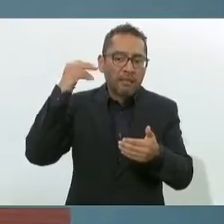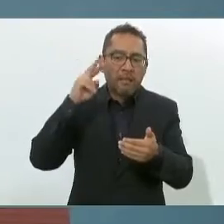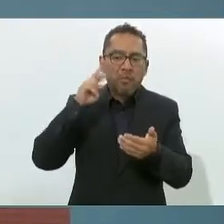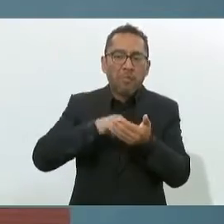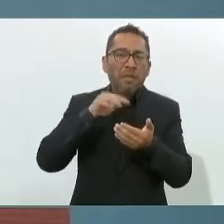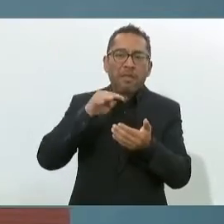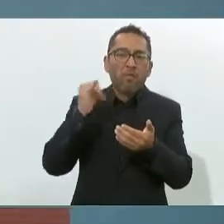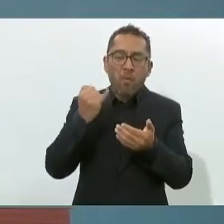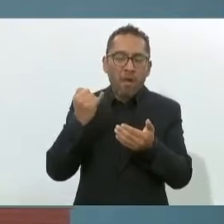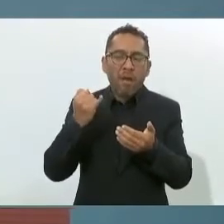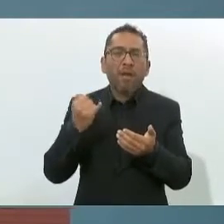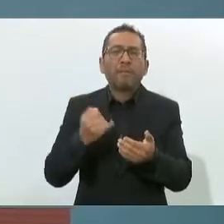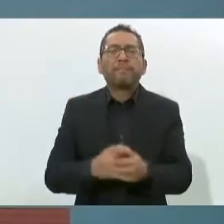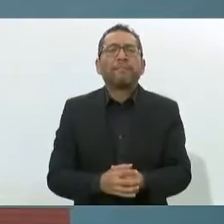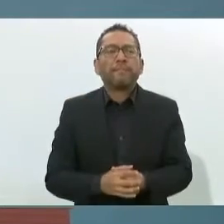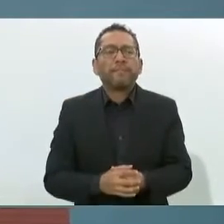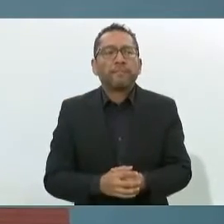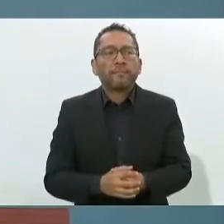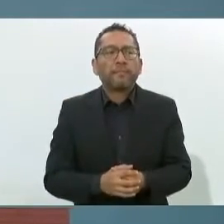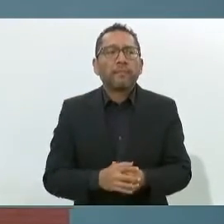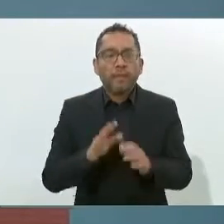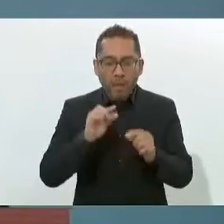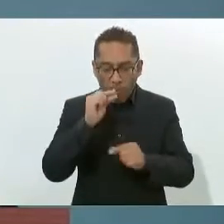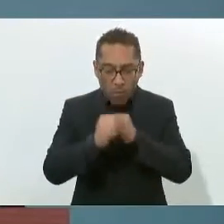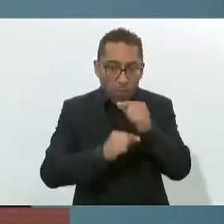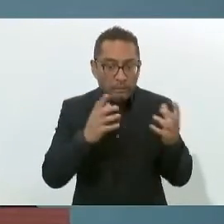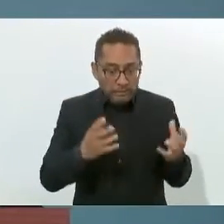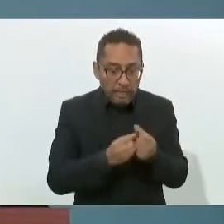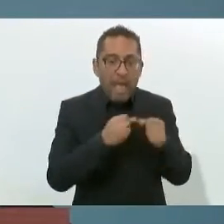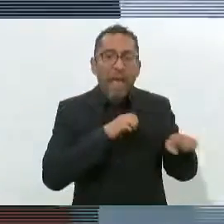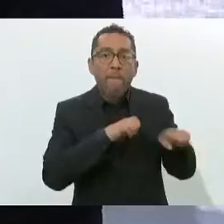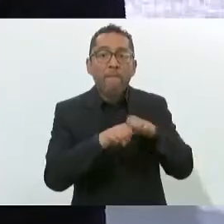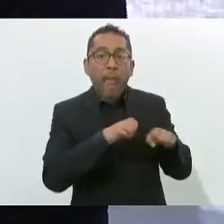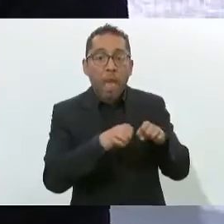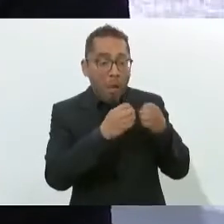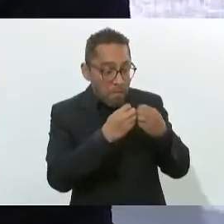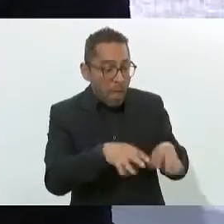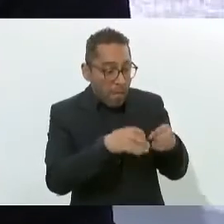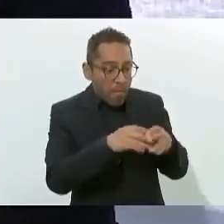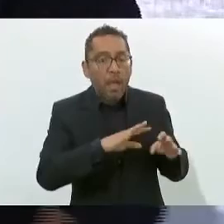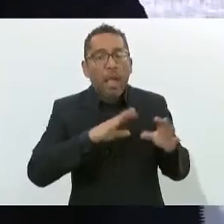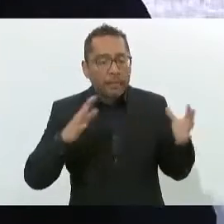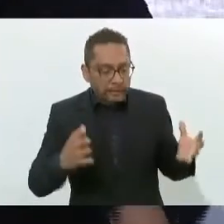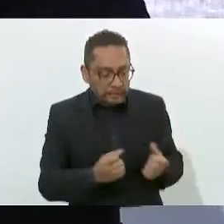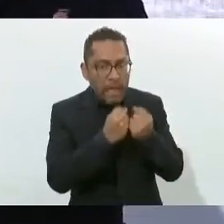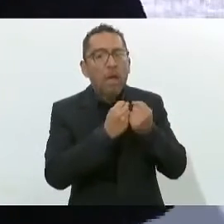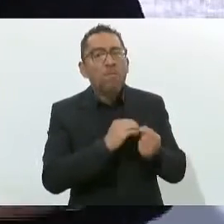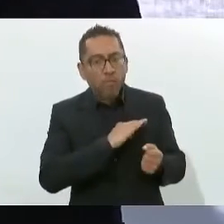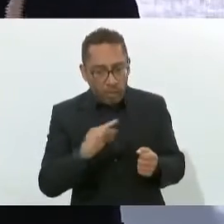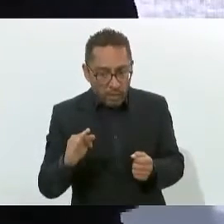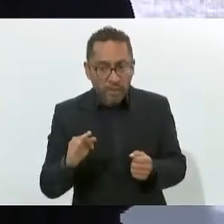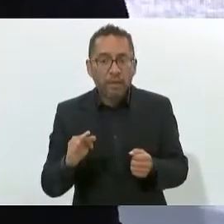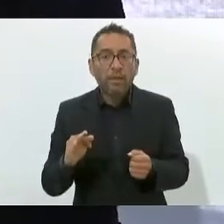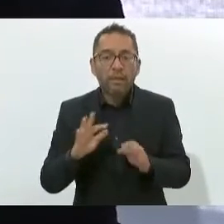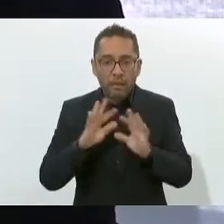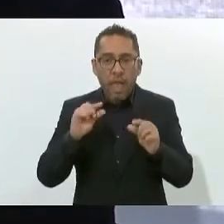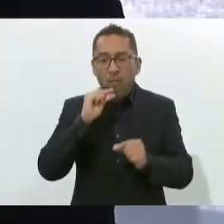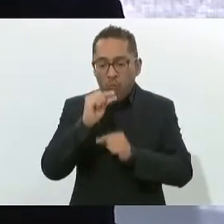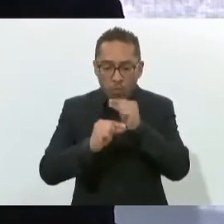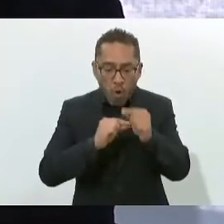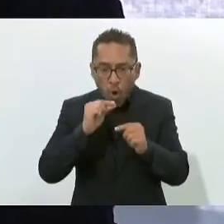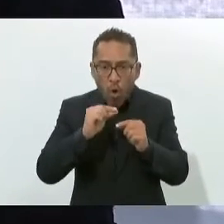es decir, habremos recuperado los empleos perdidos y estaremos